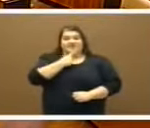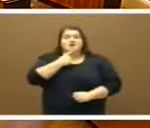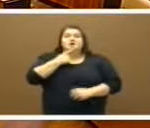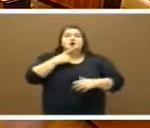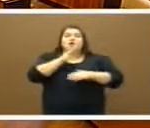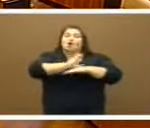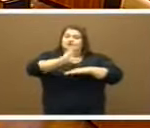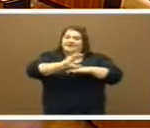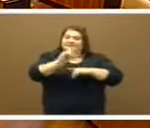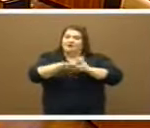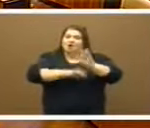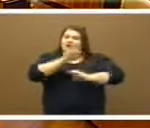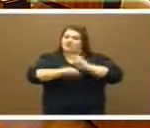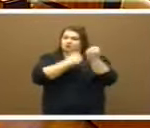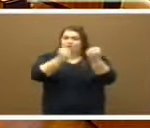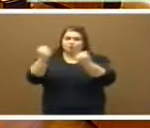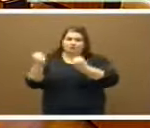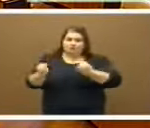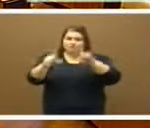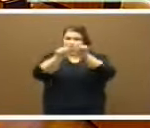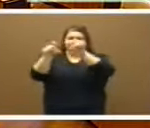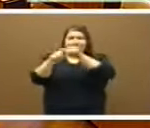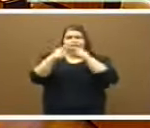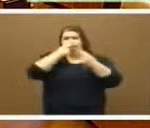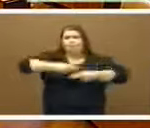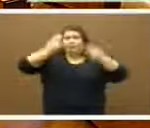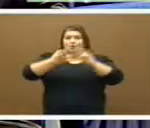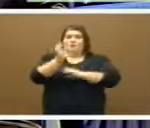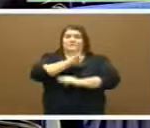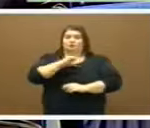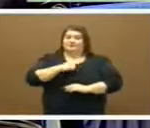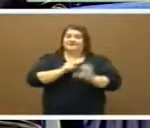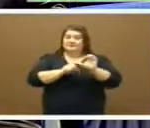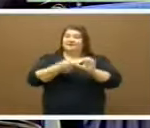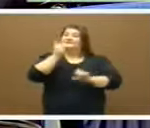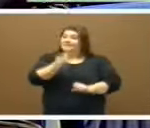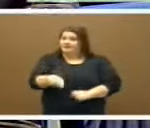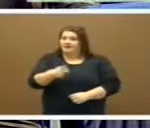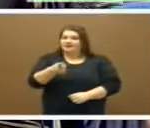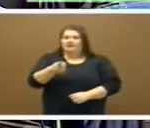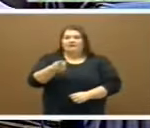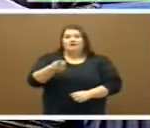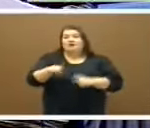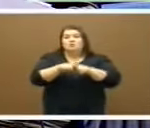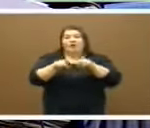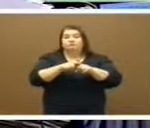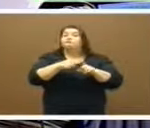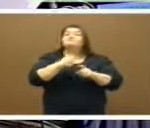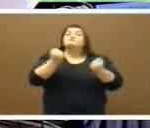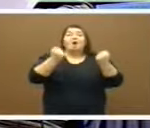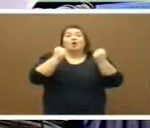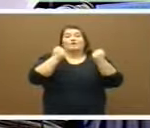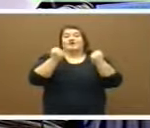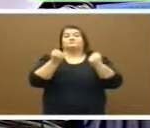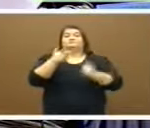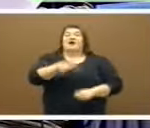consejerías, así como sus organismos, instituciones y entes públicos de la comunidad autónoma de Extremadura y, en general, cualquier poder adjudicador del sector público